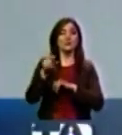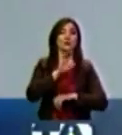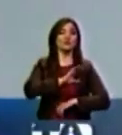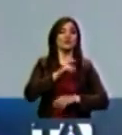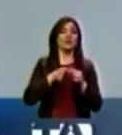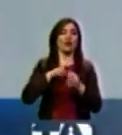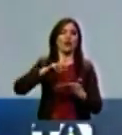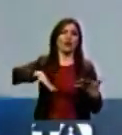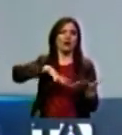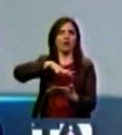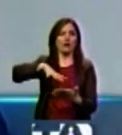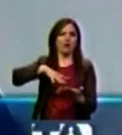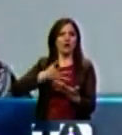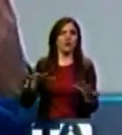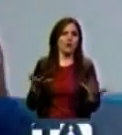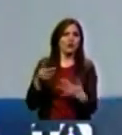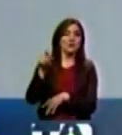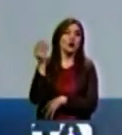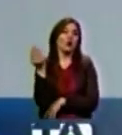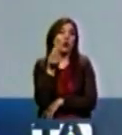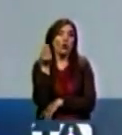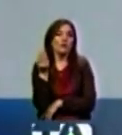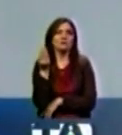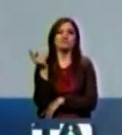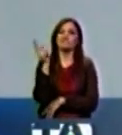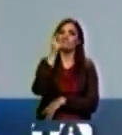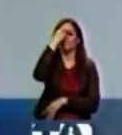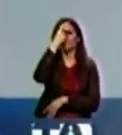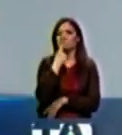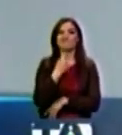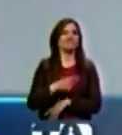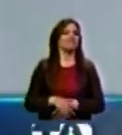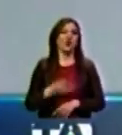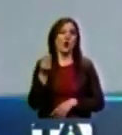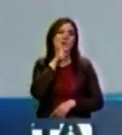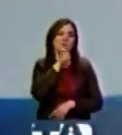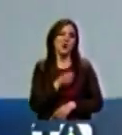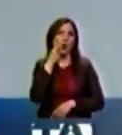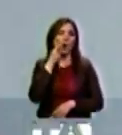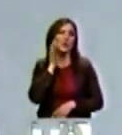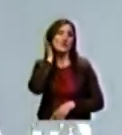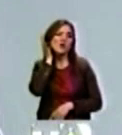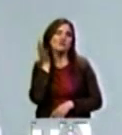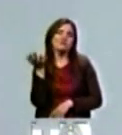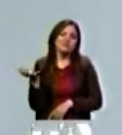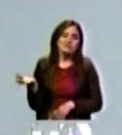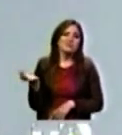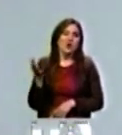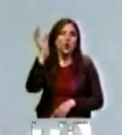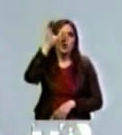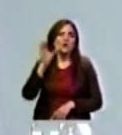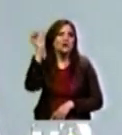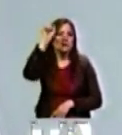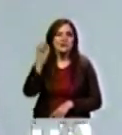Quito, un desastre. O necesitamos una persona joven. No, esos no son los perfiles. Pueden ser joven, viejo, hombre, mujer, puede ser